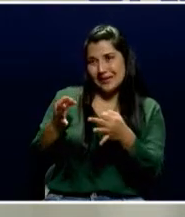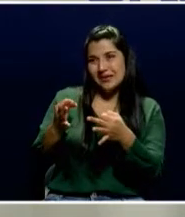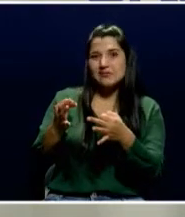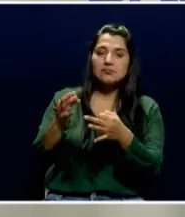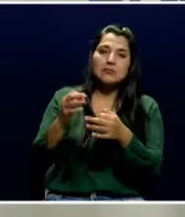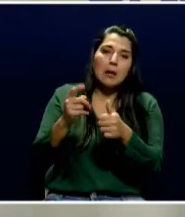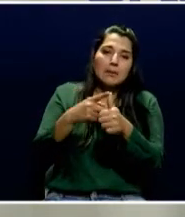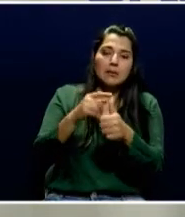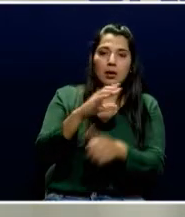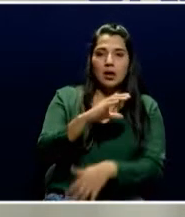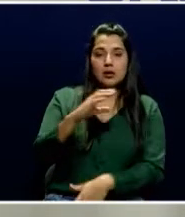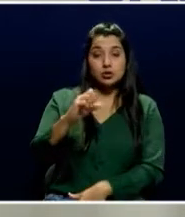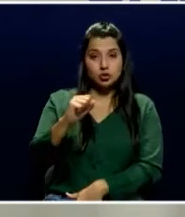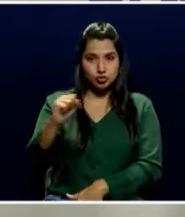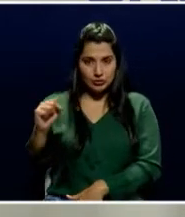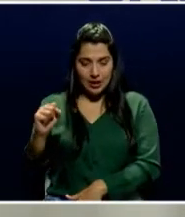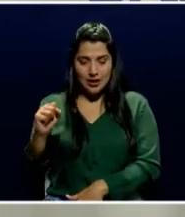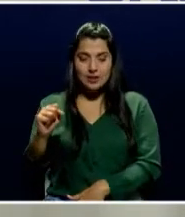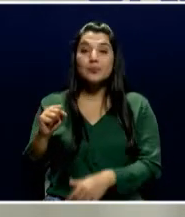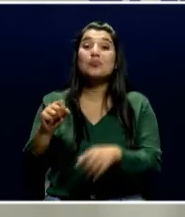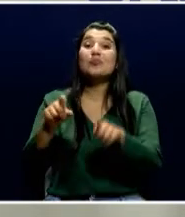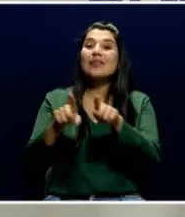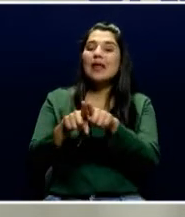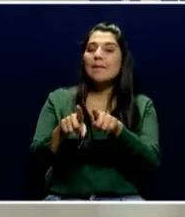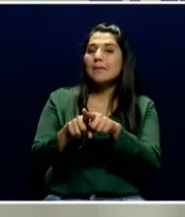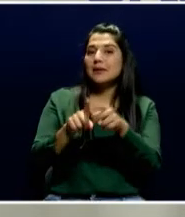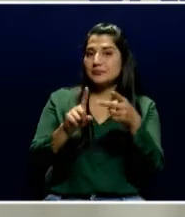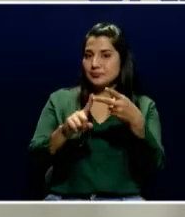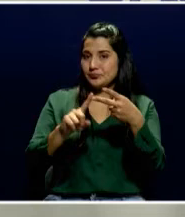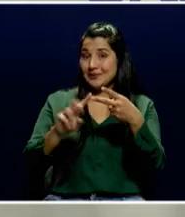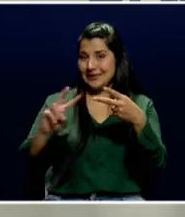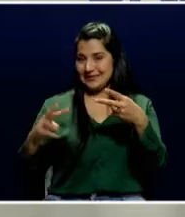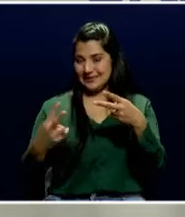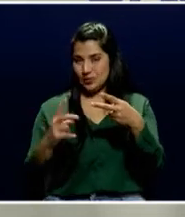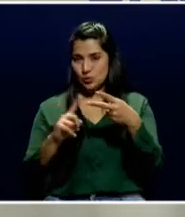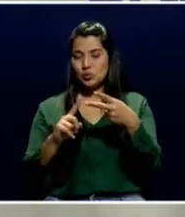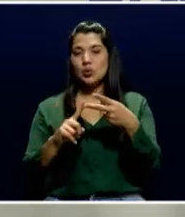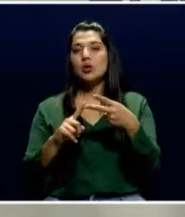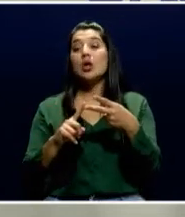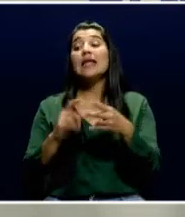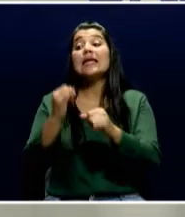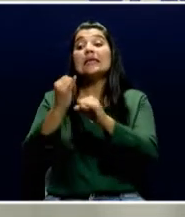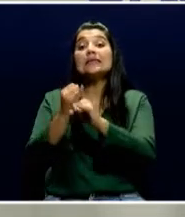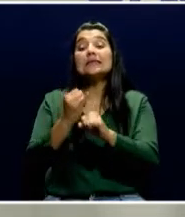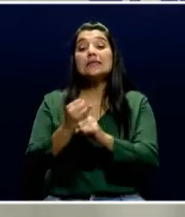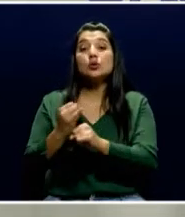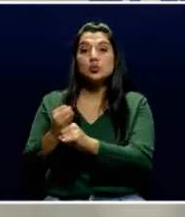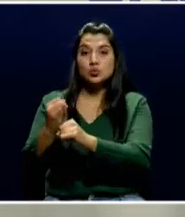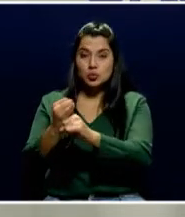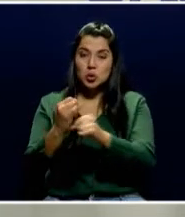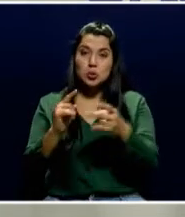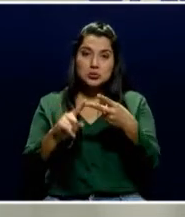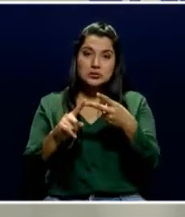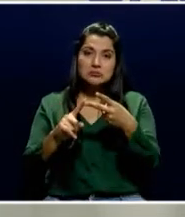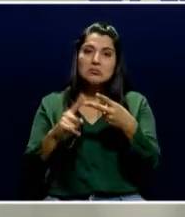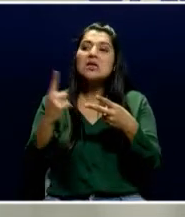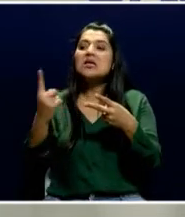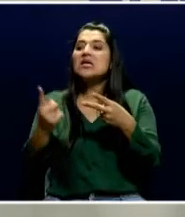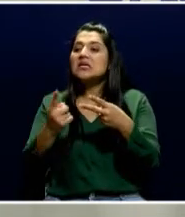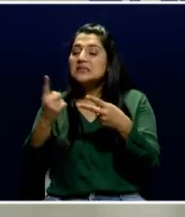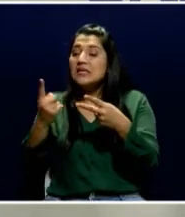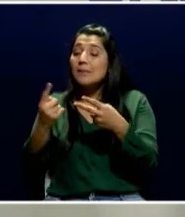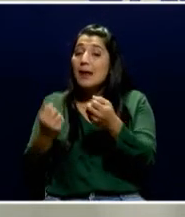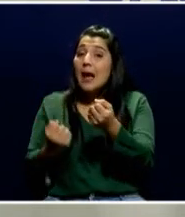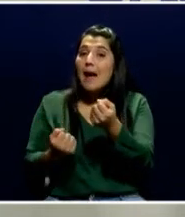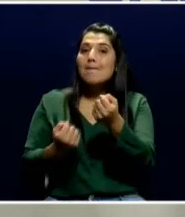Seguro Social también. Después de ahí tenemos una segunda línea, que son las instituciones que entran normalmente a dar el